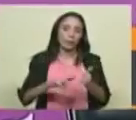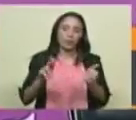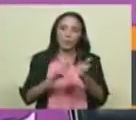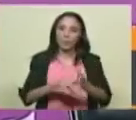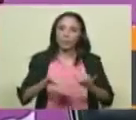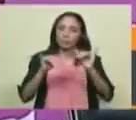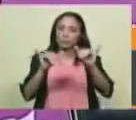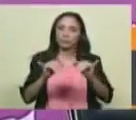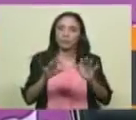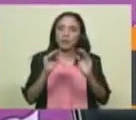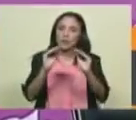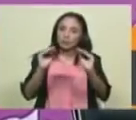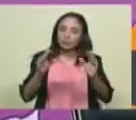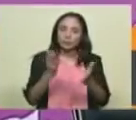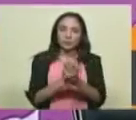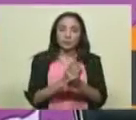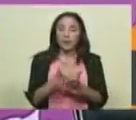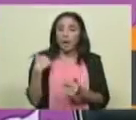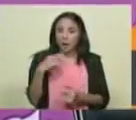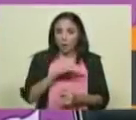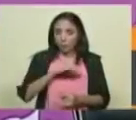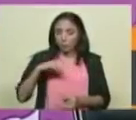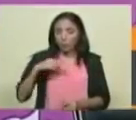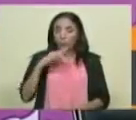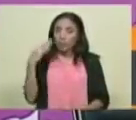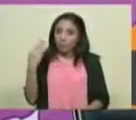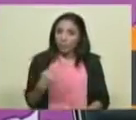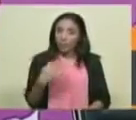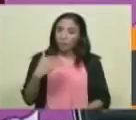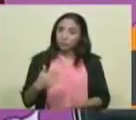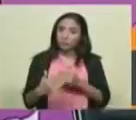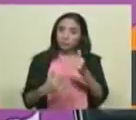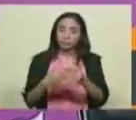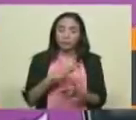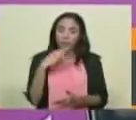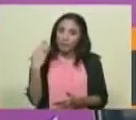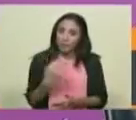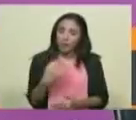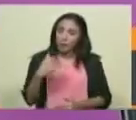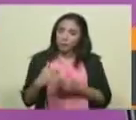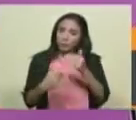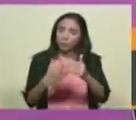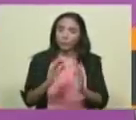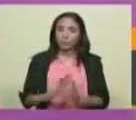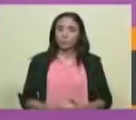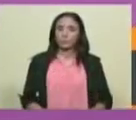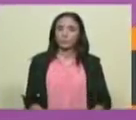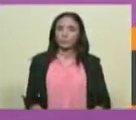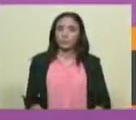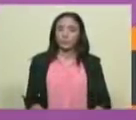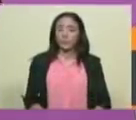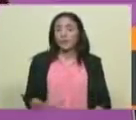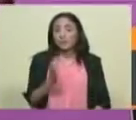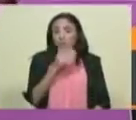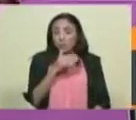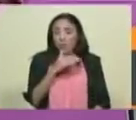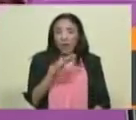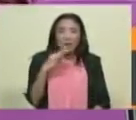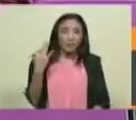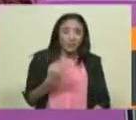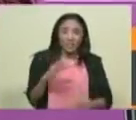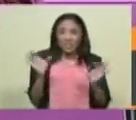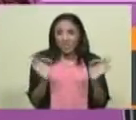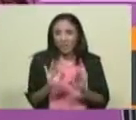Nosotros con la verdad vamos con un escudo imbatible, pero con la verdad vamos con una lanza